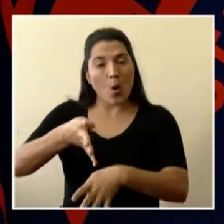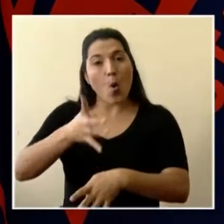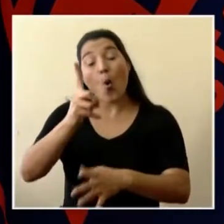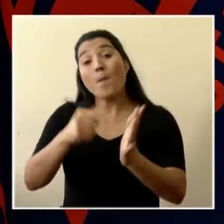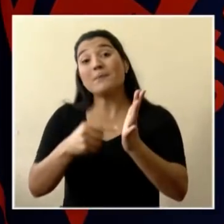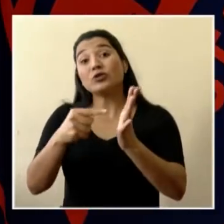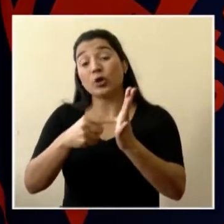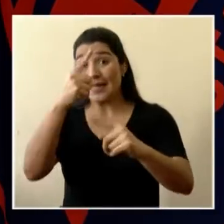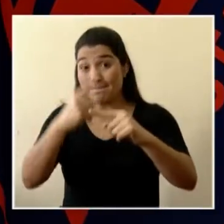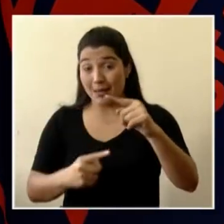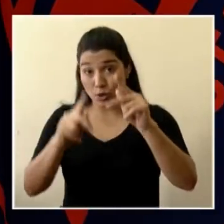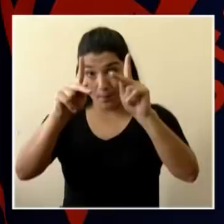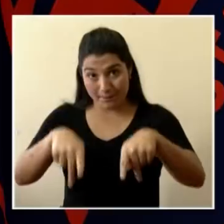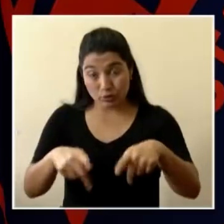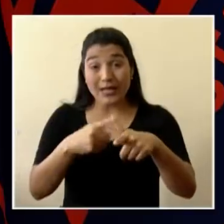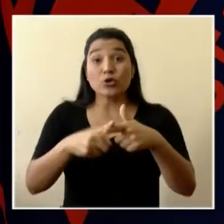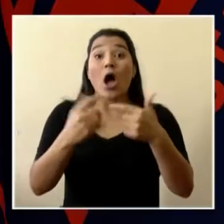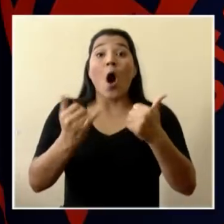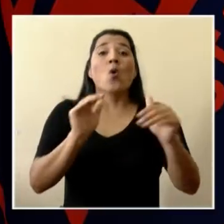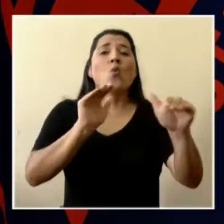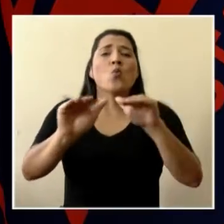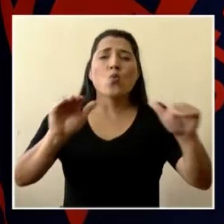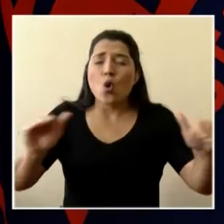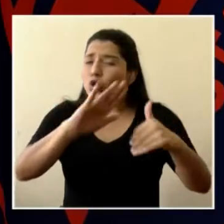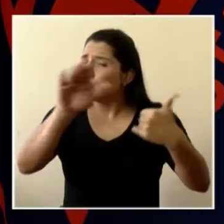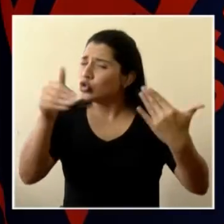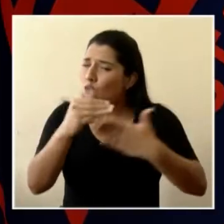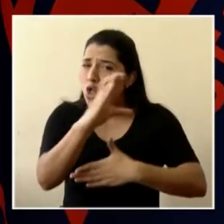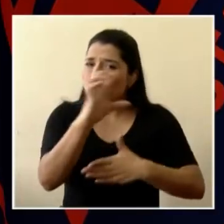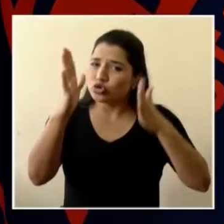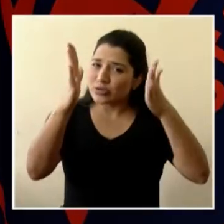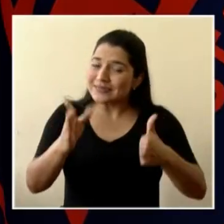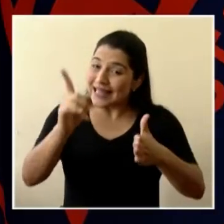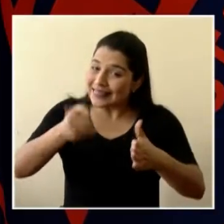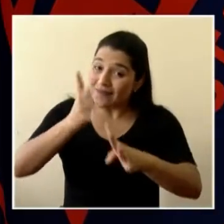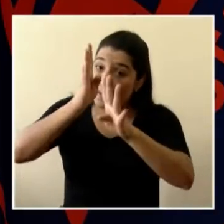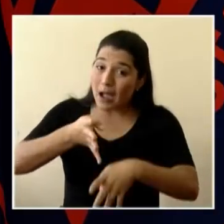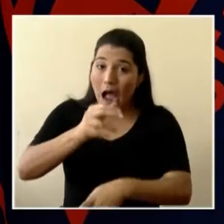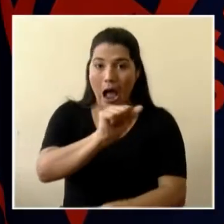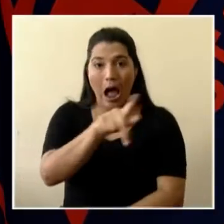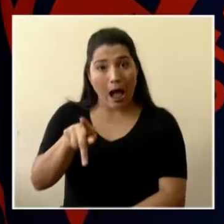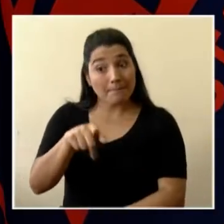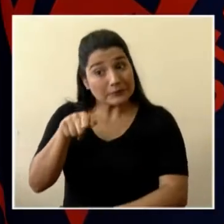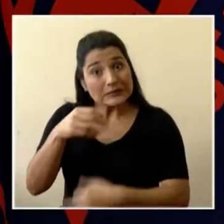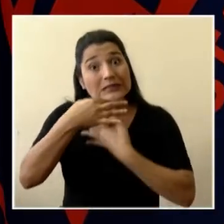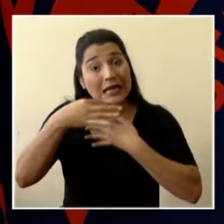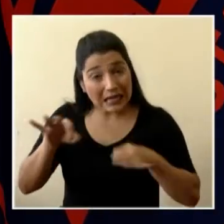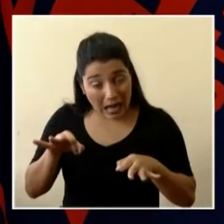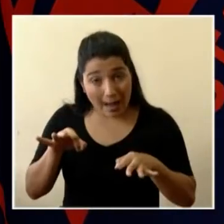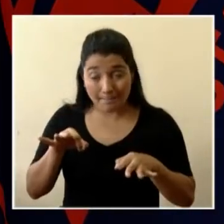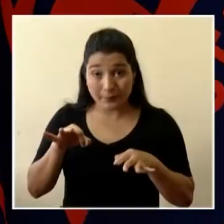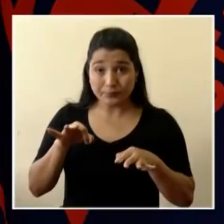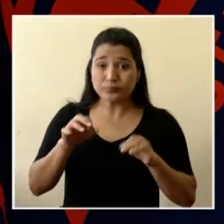los invito a que todos los costarricenses bajen el app. El app es gratuita. El app está en el Apple Store y también en el Google